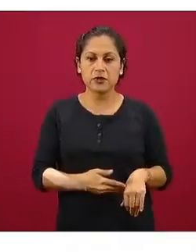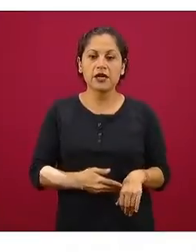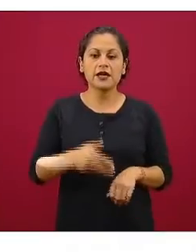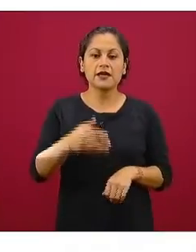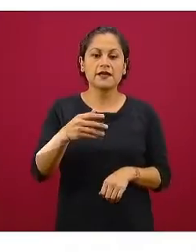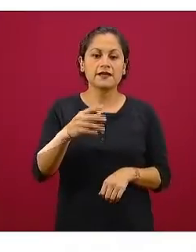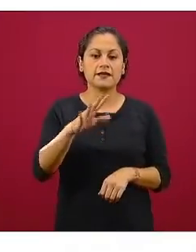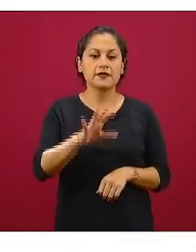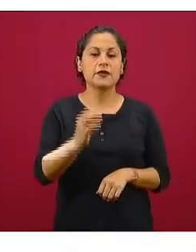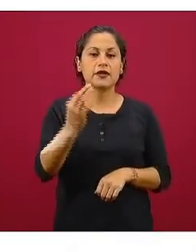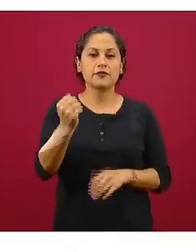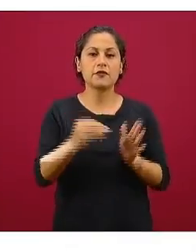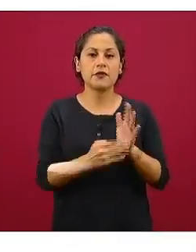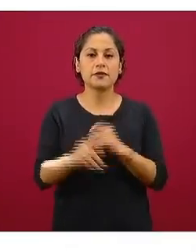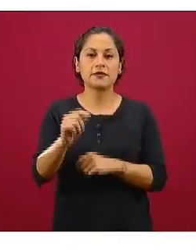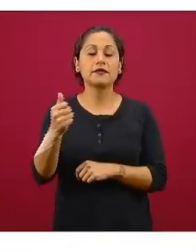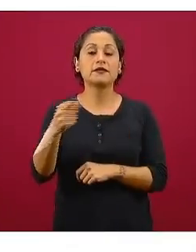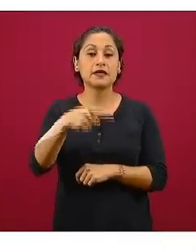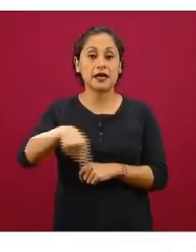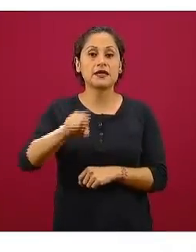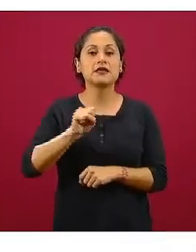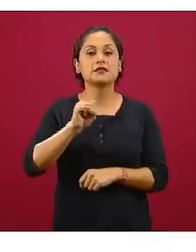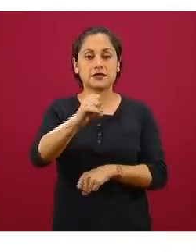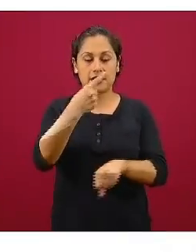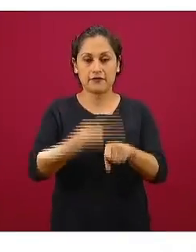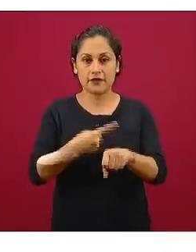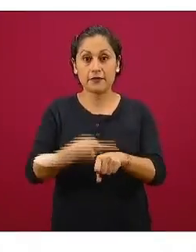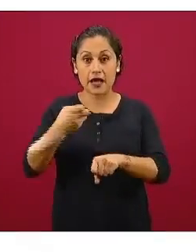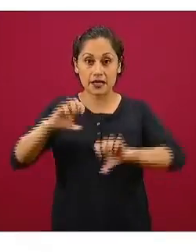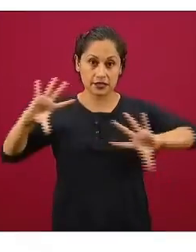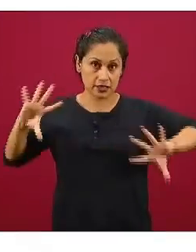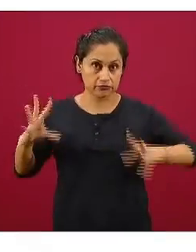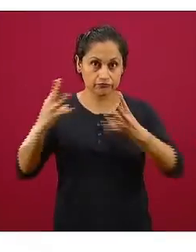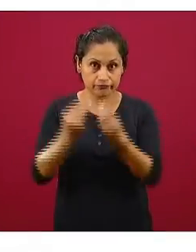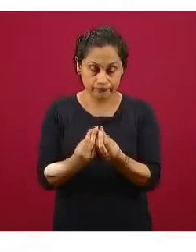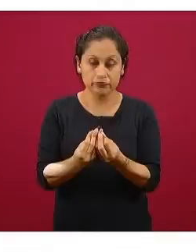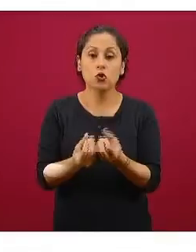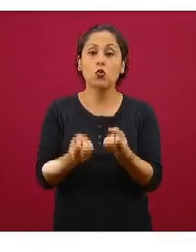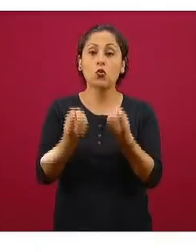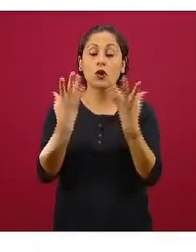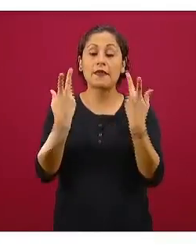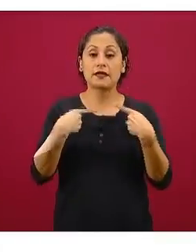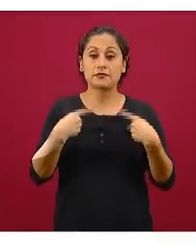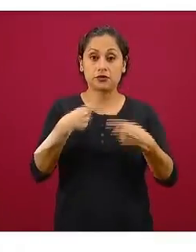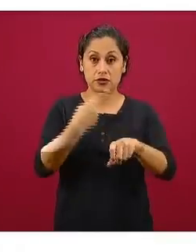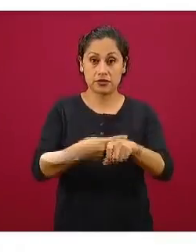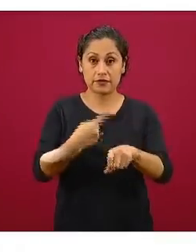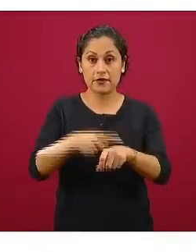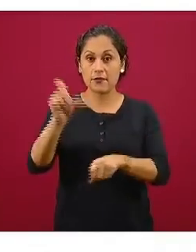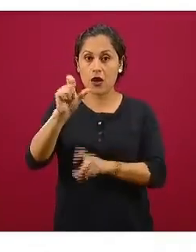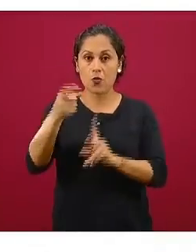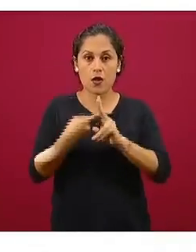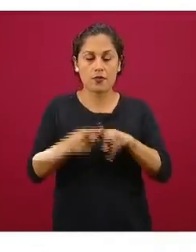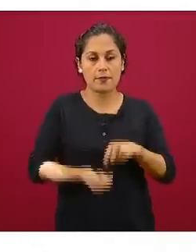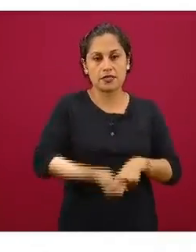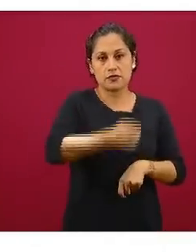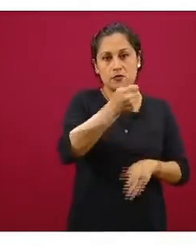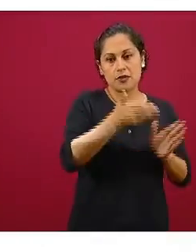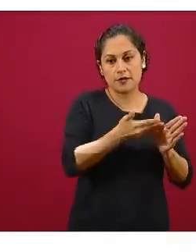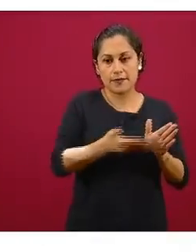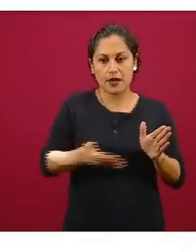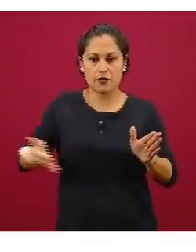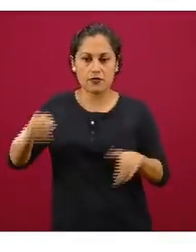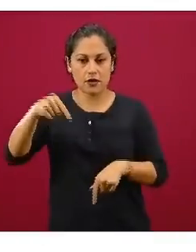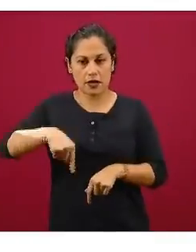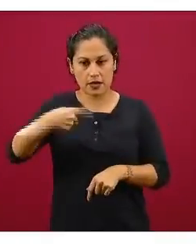159,793 dieron positivas, por lo tanto es la carga acumulada, es decir, la cantidad de casos que desde que inició la epidemia en México